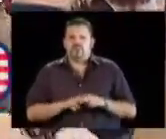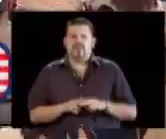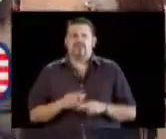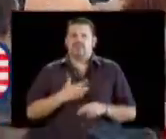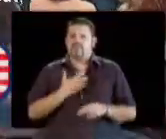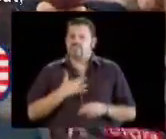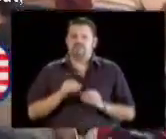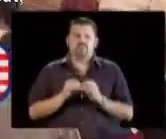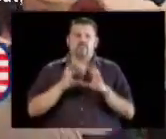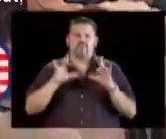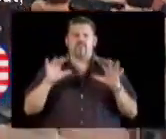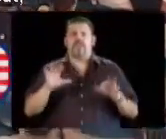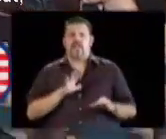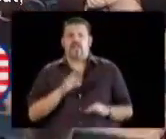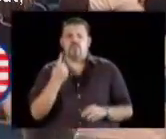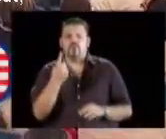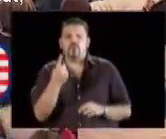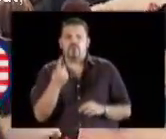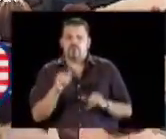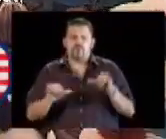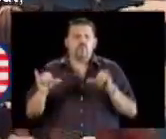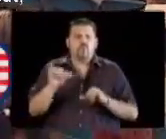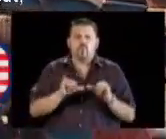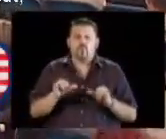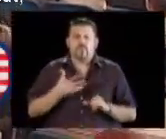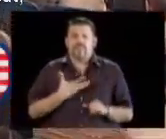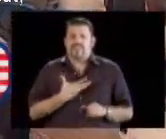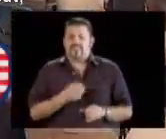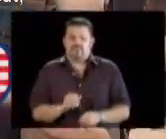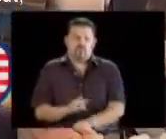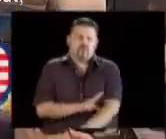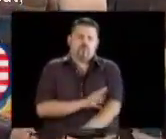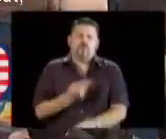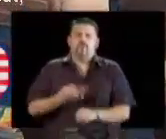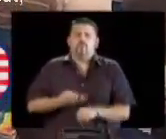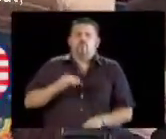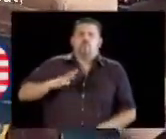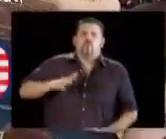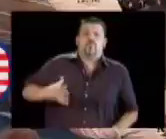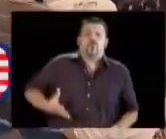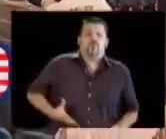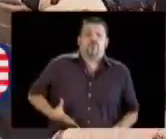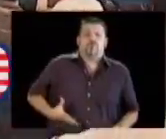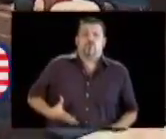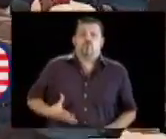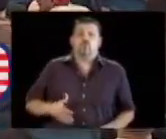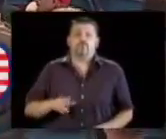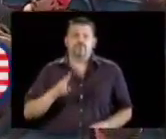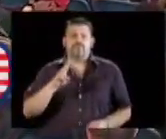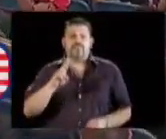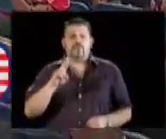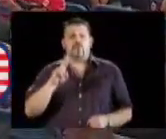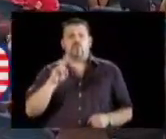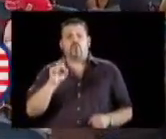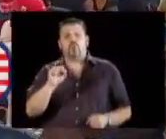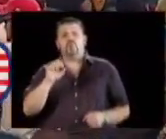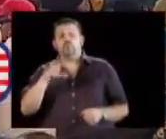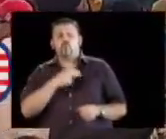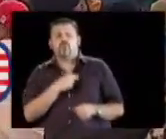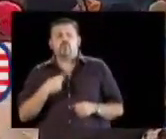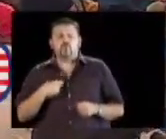maravilloso lo que hace. Hay un producto que a mí me tiene muy emocionado, muy orgulloso, que es el Uso, que es un producto que diseñamos y